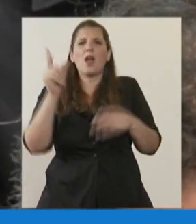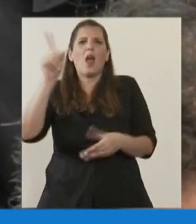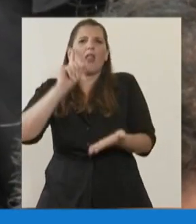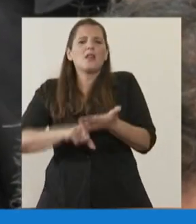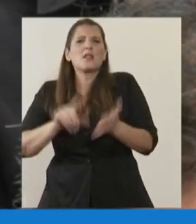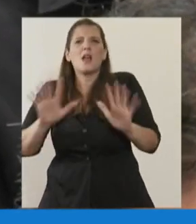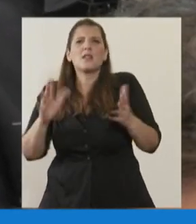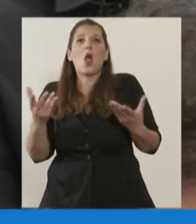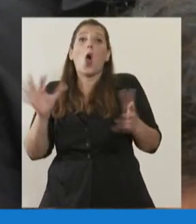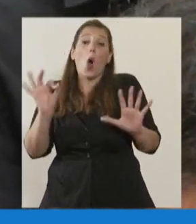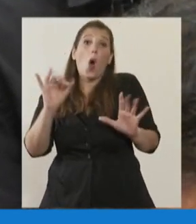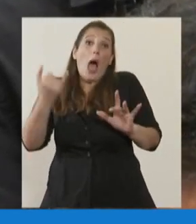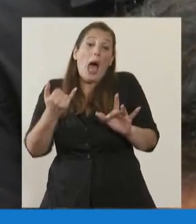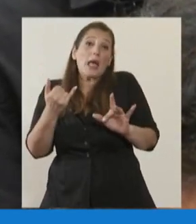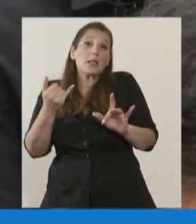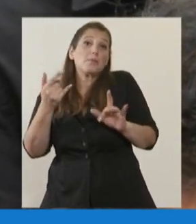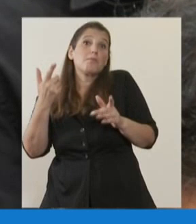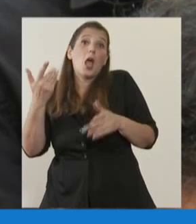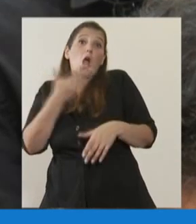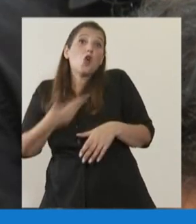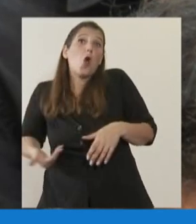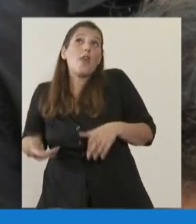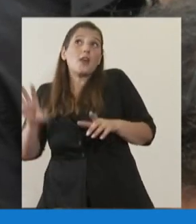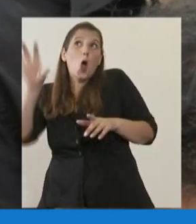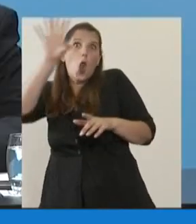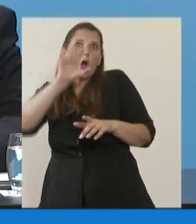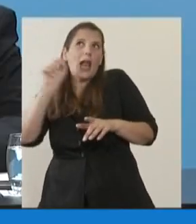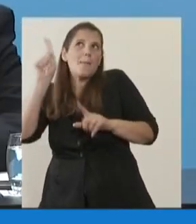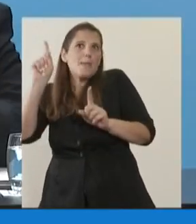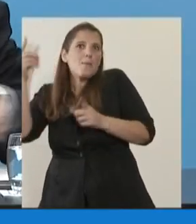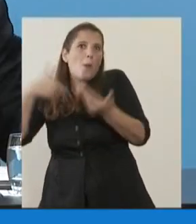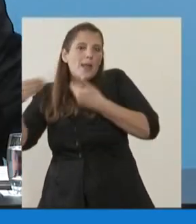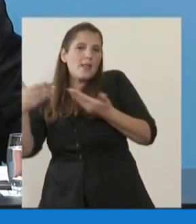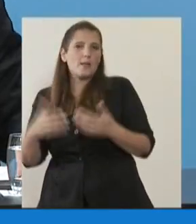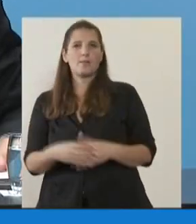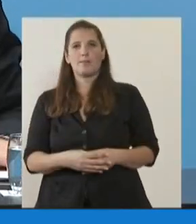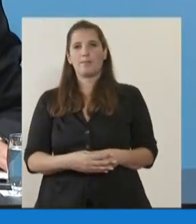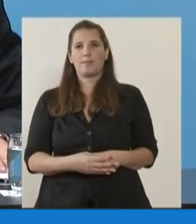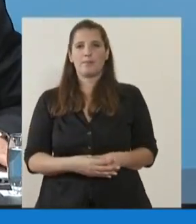alguna influencia el pedido o algún planteo de los gobiernos locales? No.